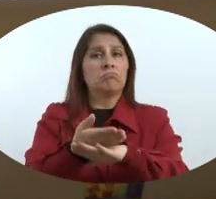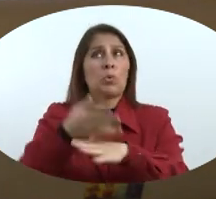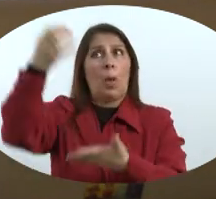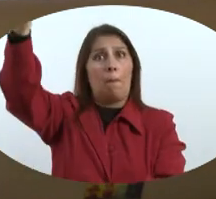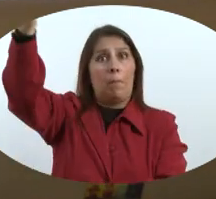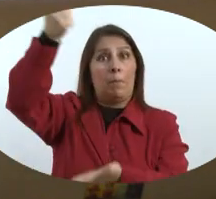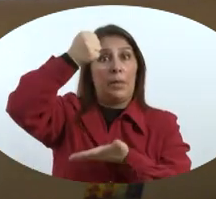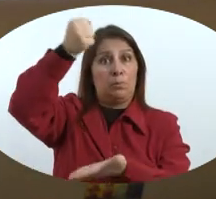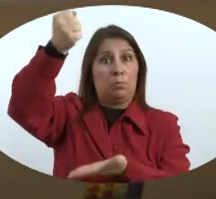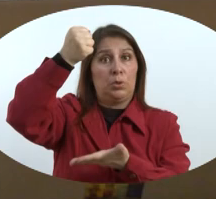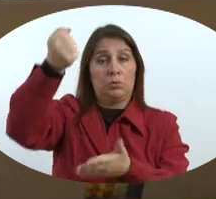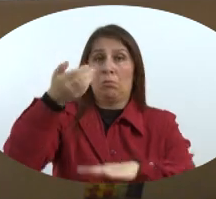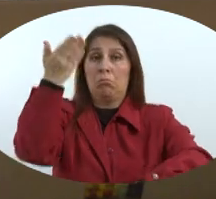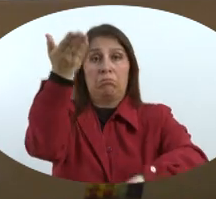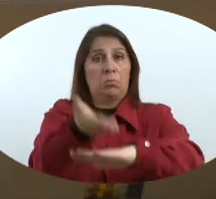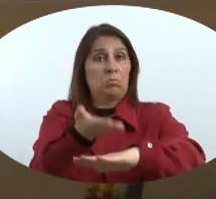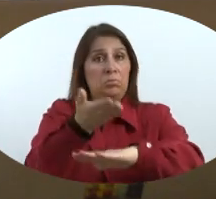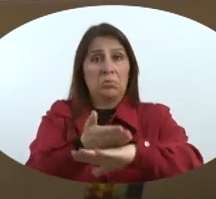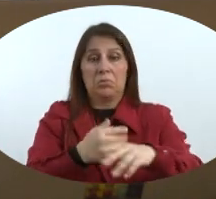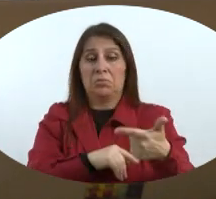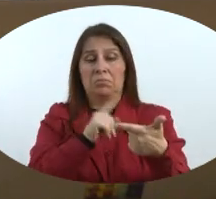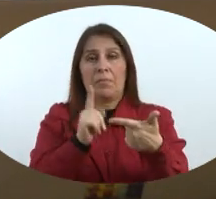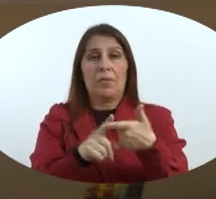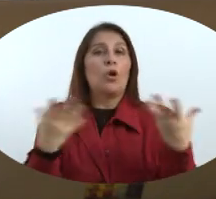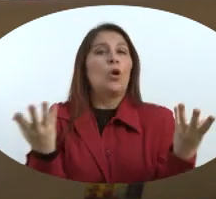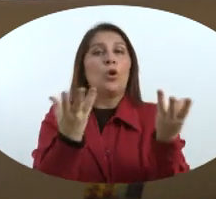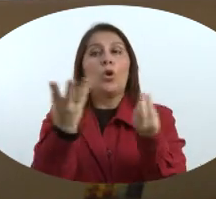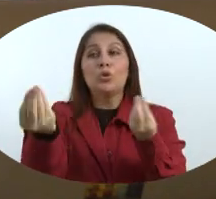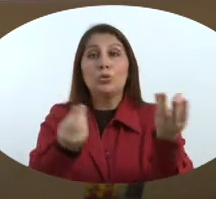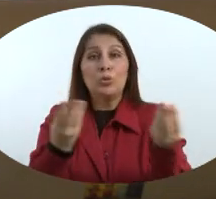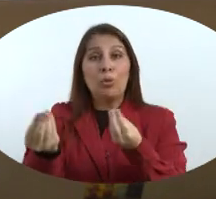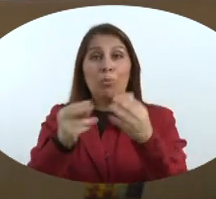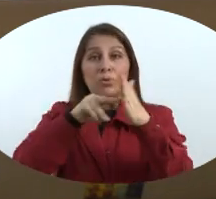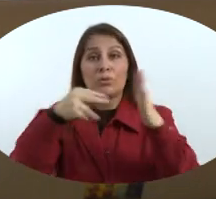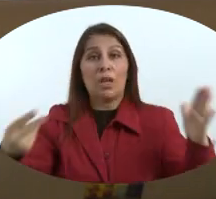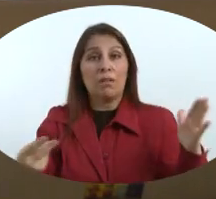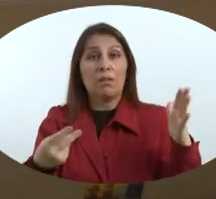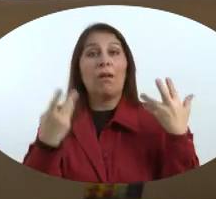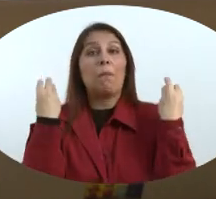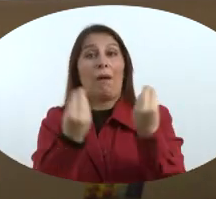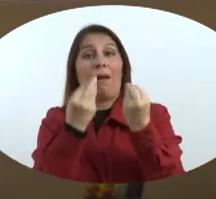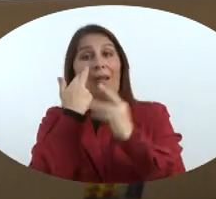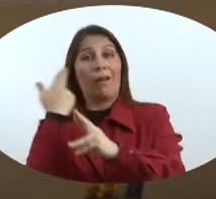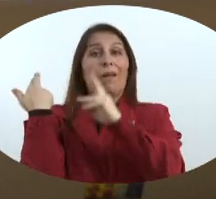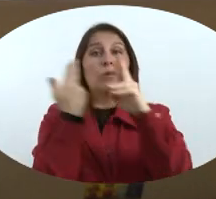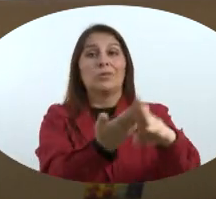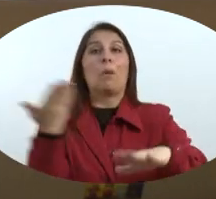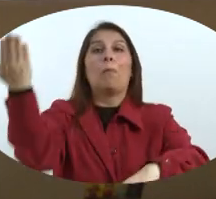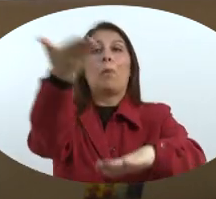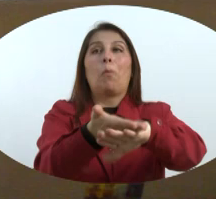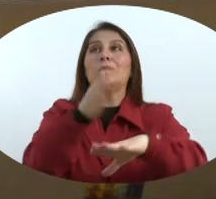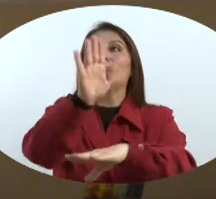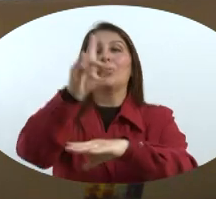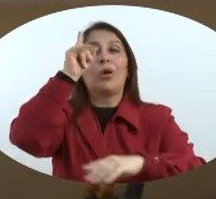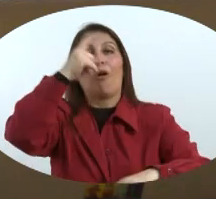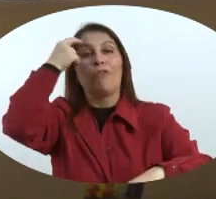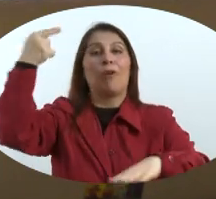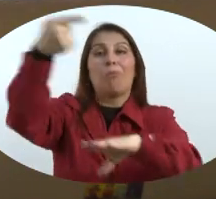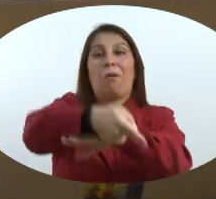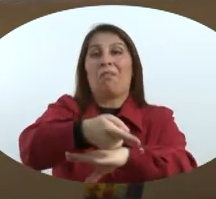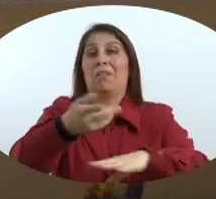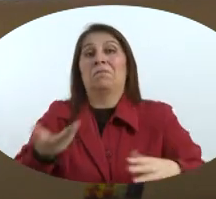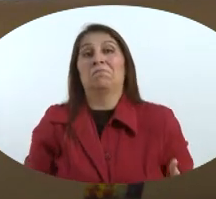supone debería tener en esta materia las mesas técnicas están sirviendo como medio de legítima de las propuestas que el gobierno